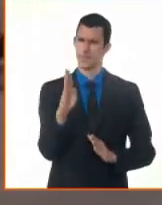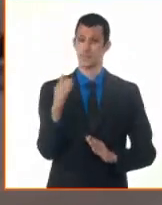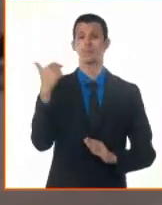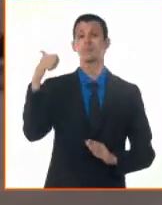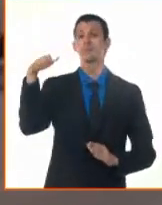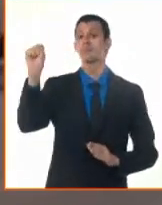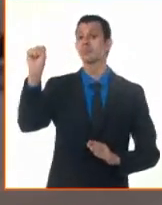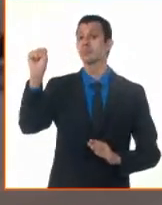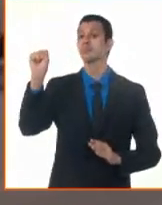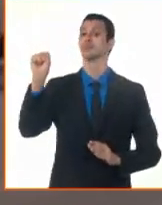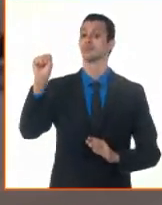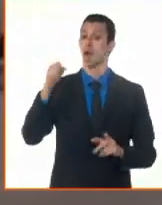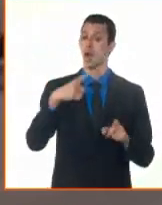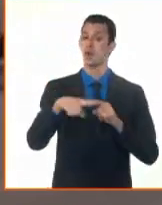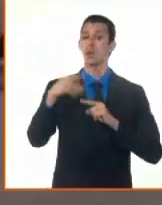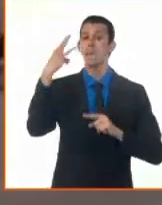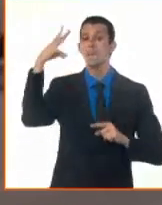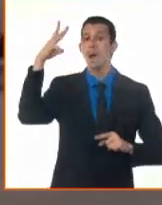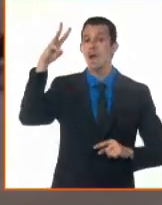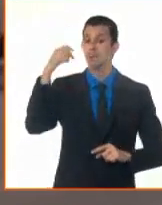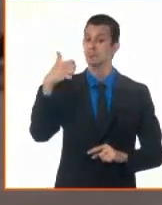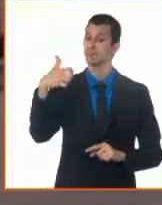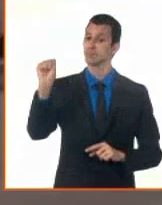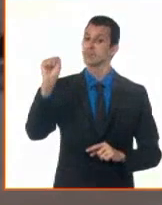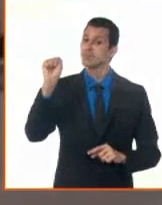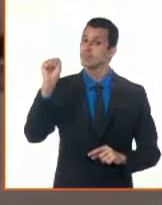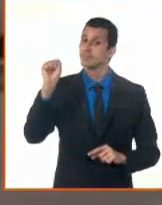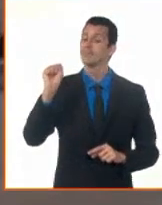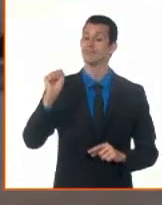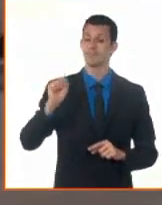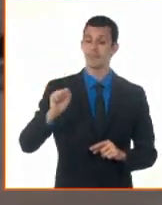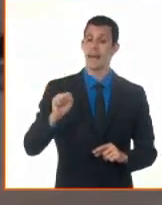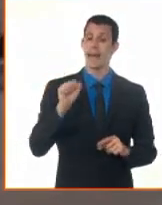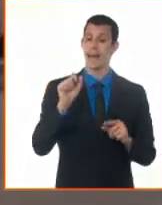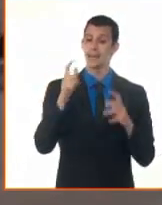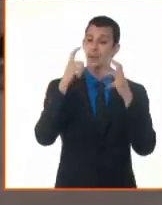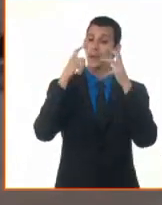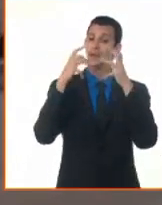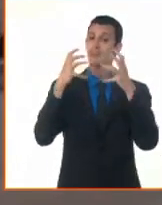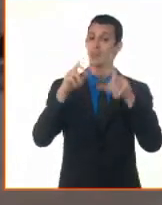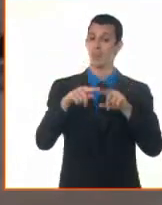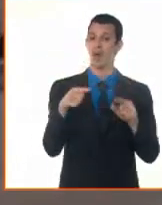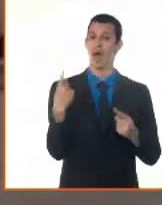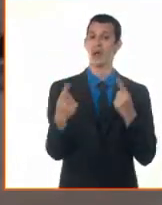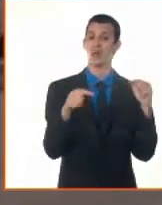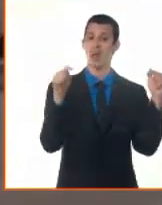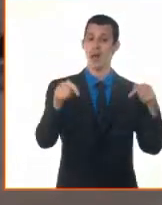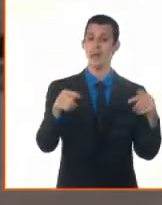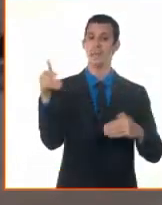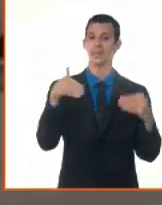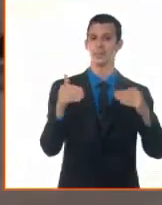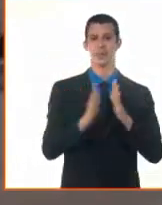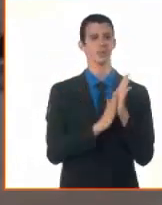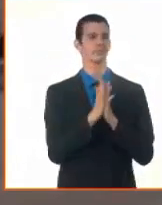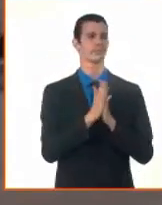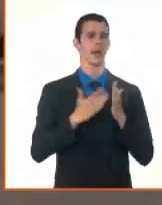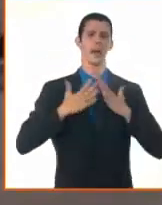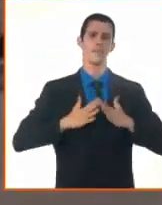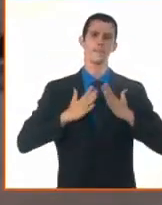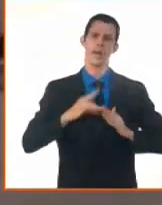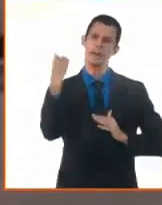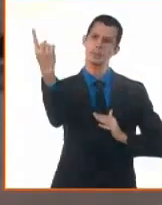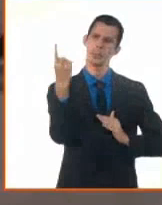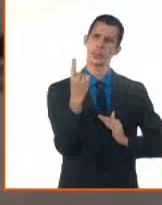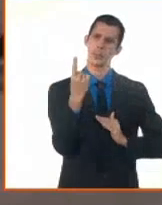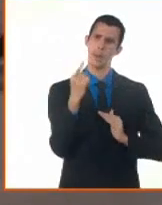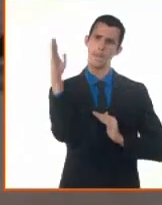Cumbre tampoco en en los debates Anita no sé cuál será tu percepción no no había ese espíritu vamos